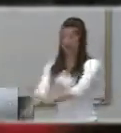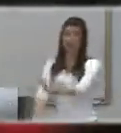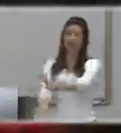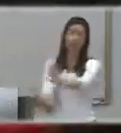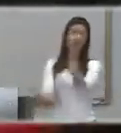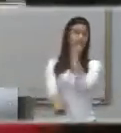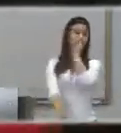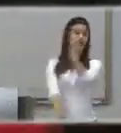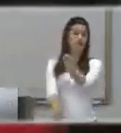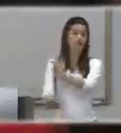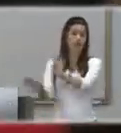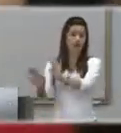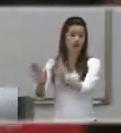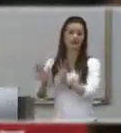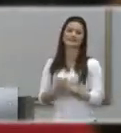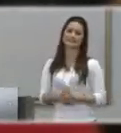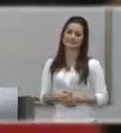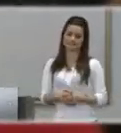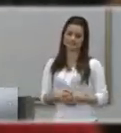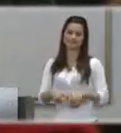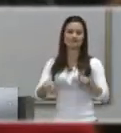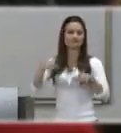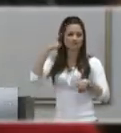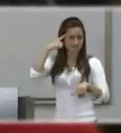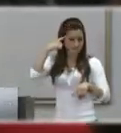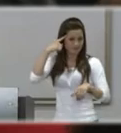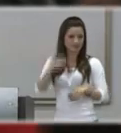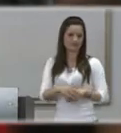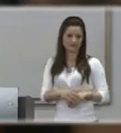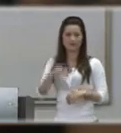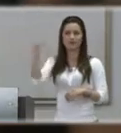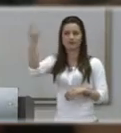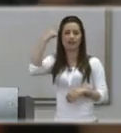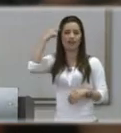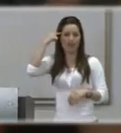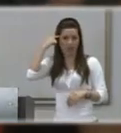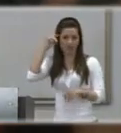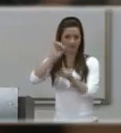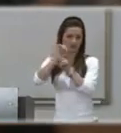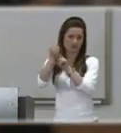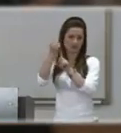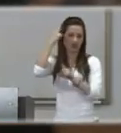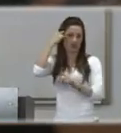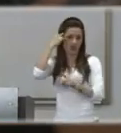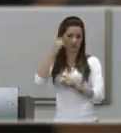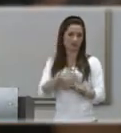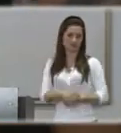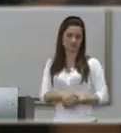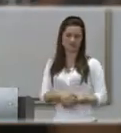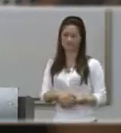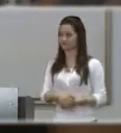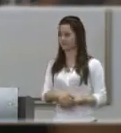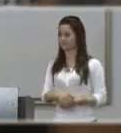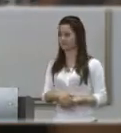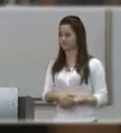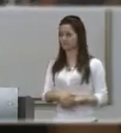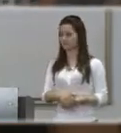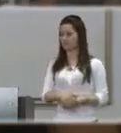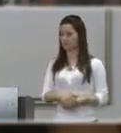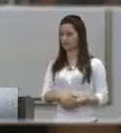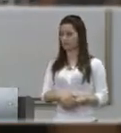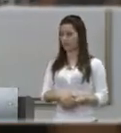Fanny, esa función de pronto protectora desde el imaginario social. Entonces yo creo que hay, como en casi todo